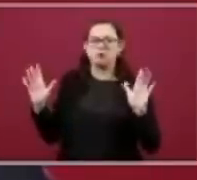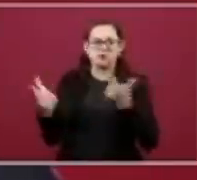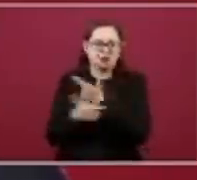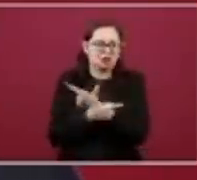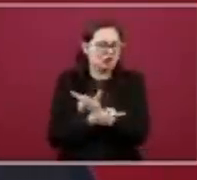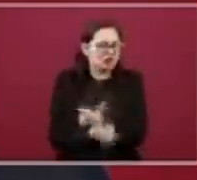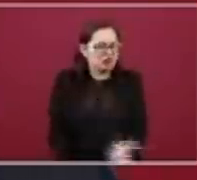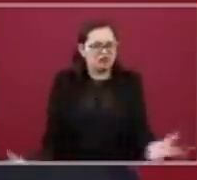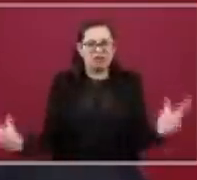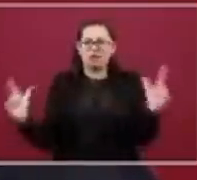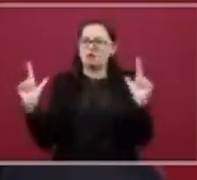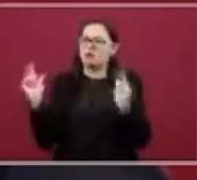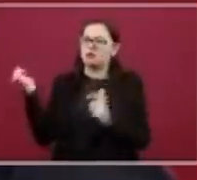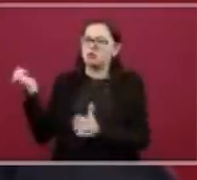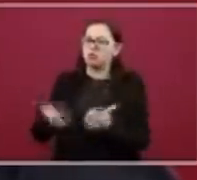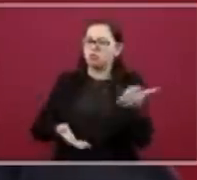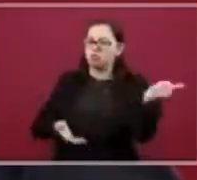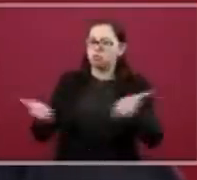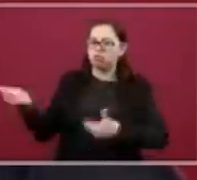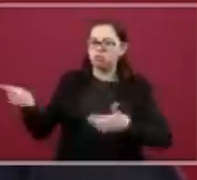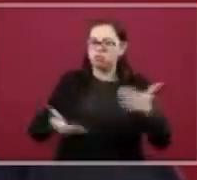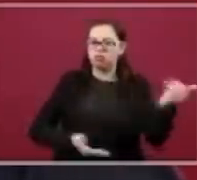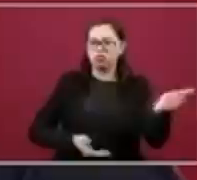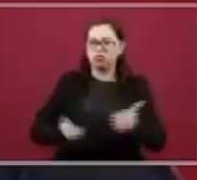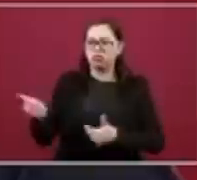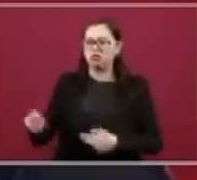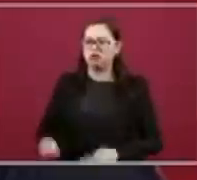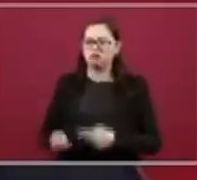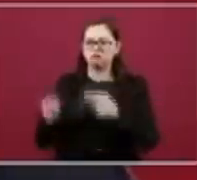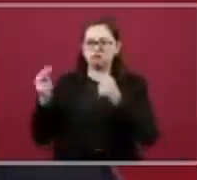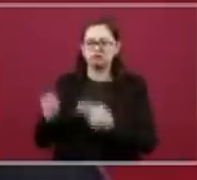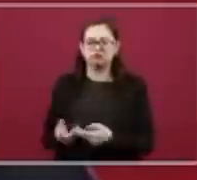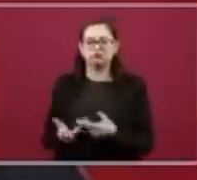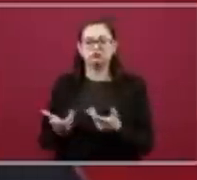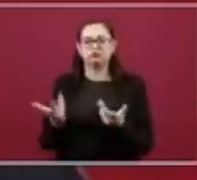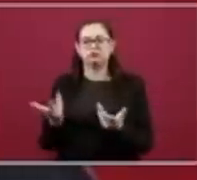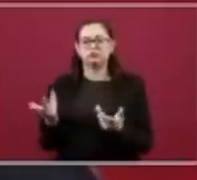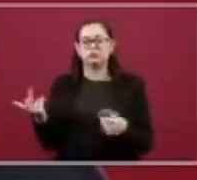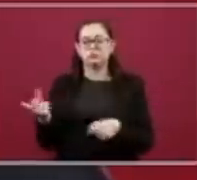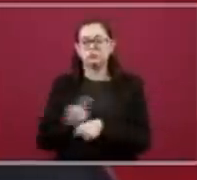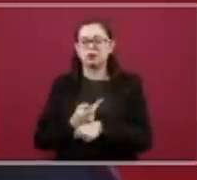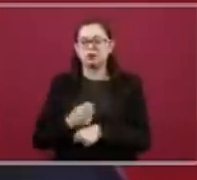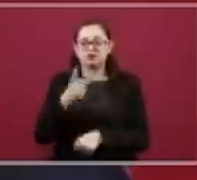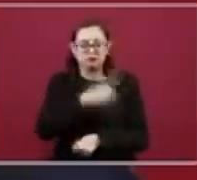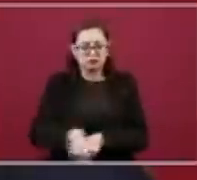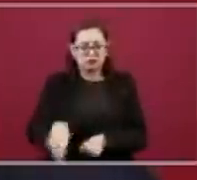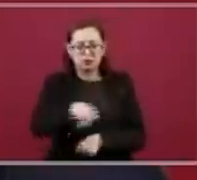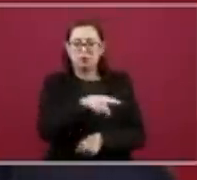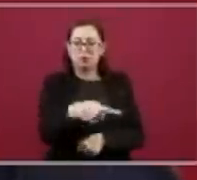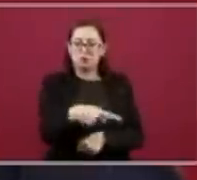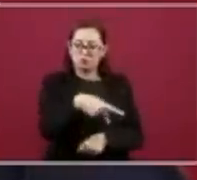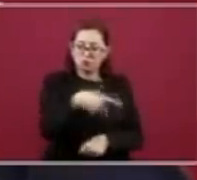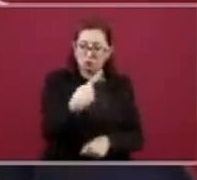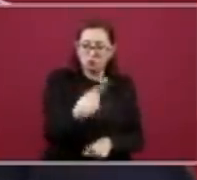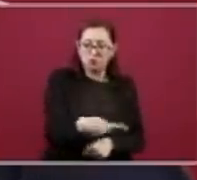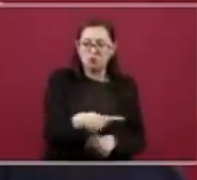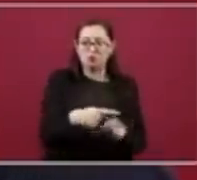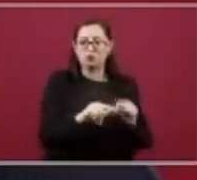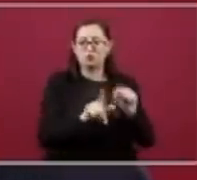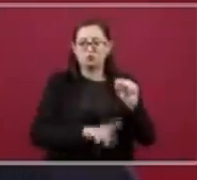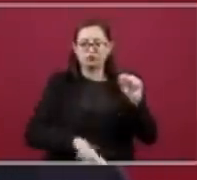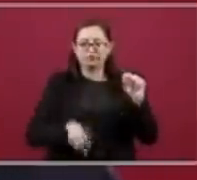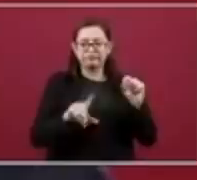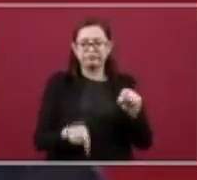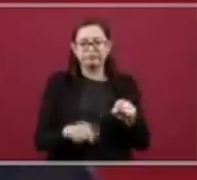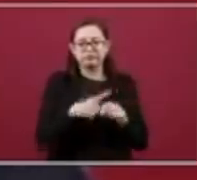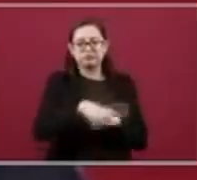indiscriminada y sin límites, y se dejó en estado de indefensión a los productores